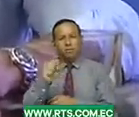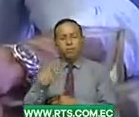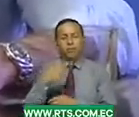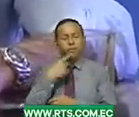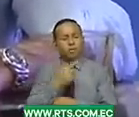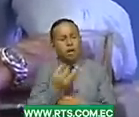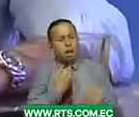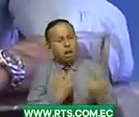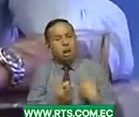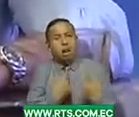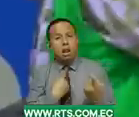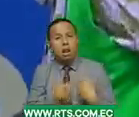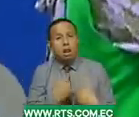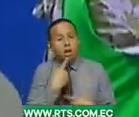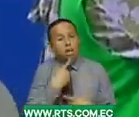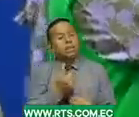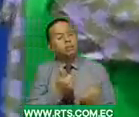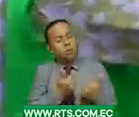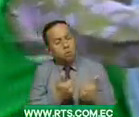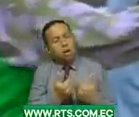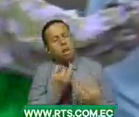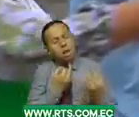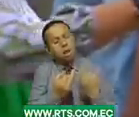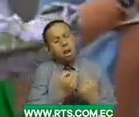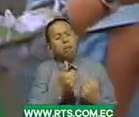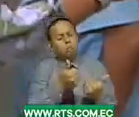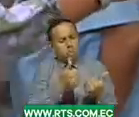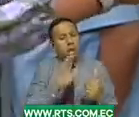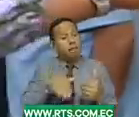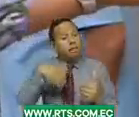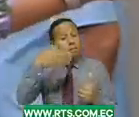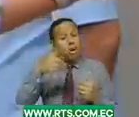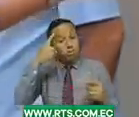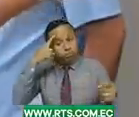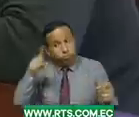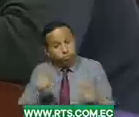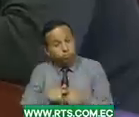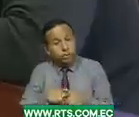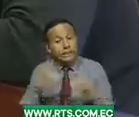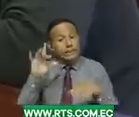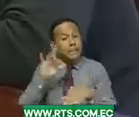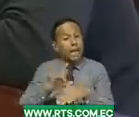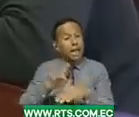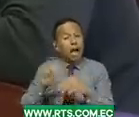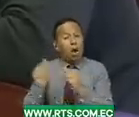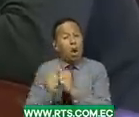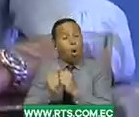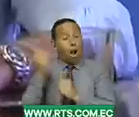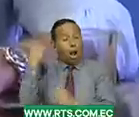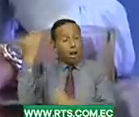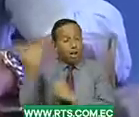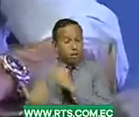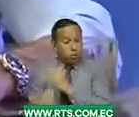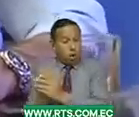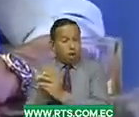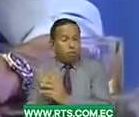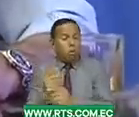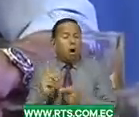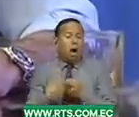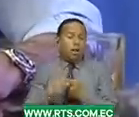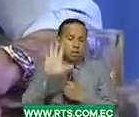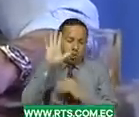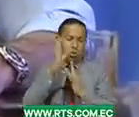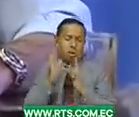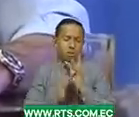un diálogo con el alcalde electo, Aquiles Álvarez, el 5 de abril. Pero antes... Yo les pido